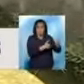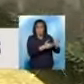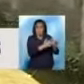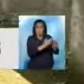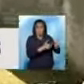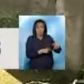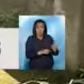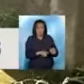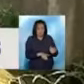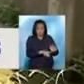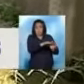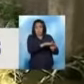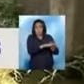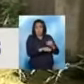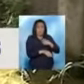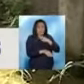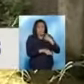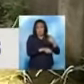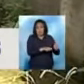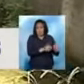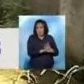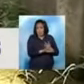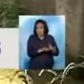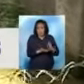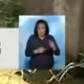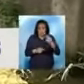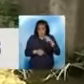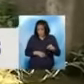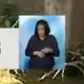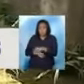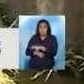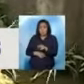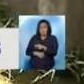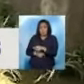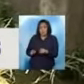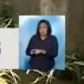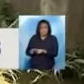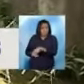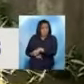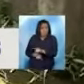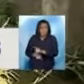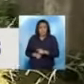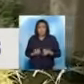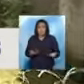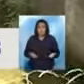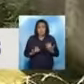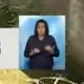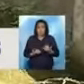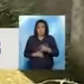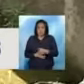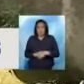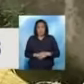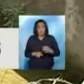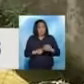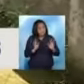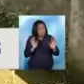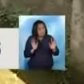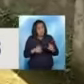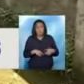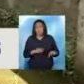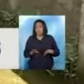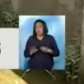en un nivel ya más seco, que no hay, como hemos visto, una situación así como la que estamos viendo aquí. Entonces, esa es la medida